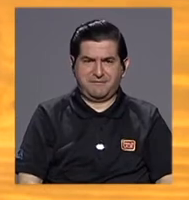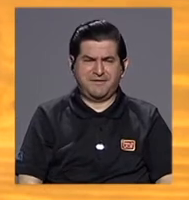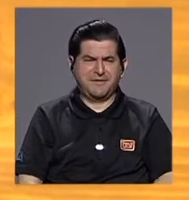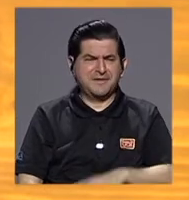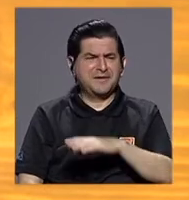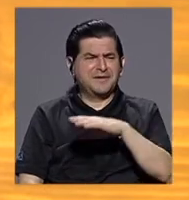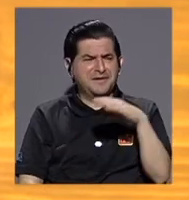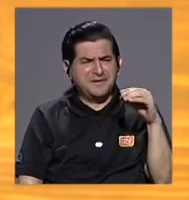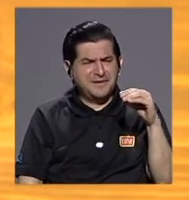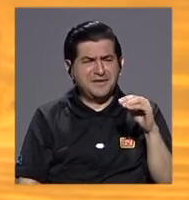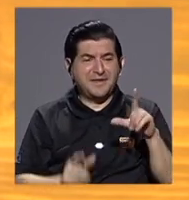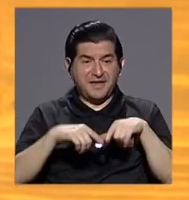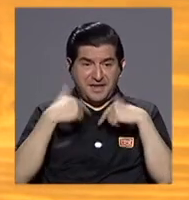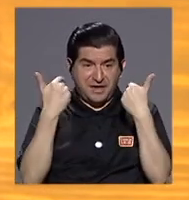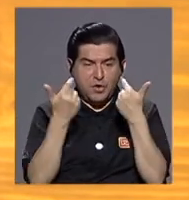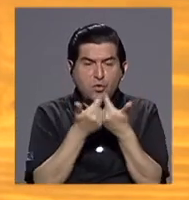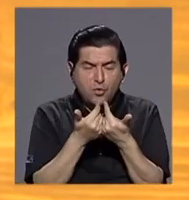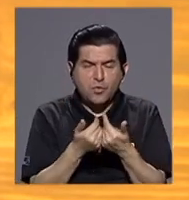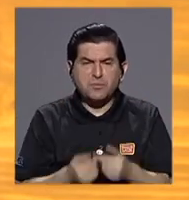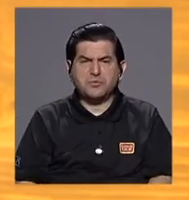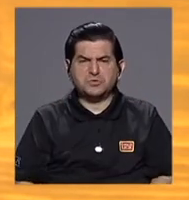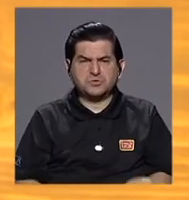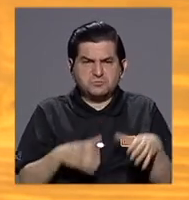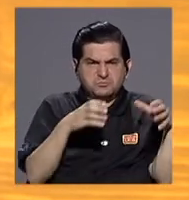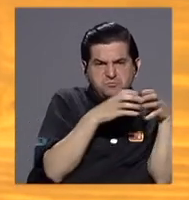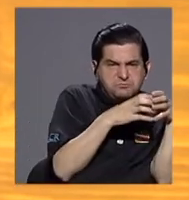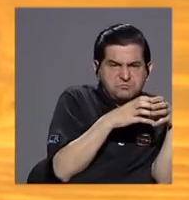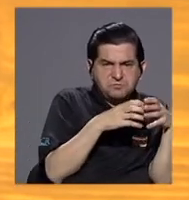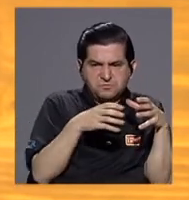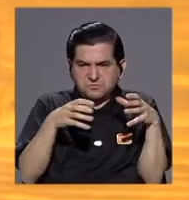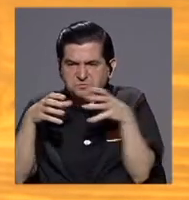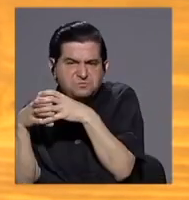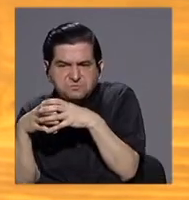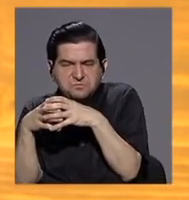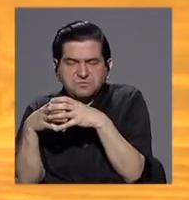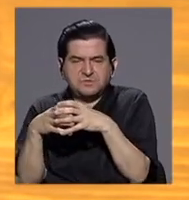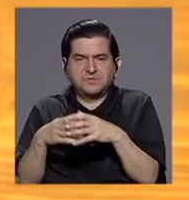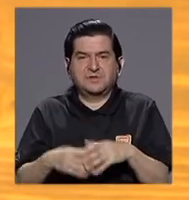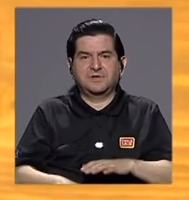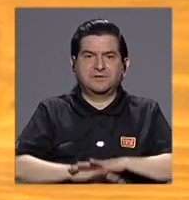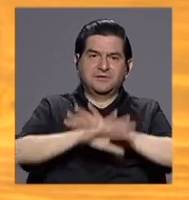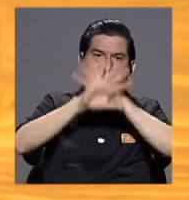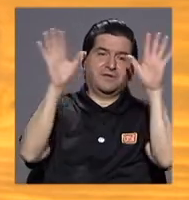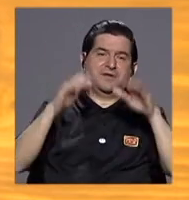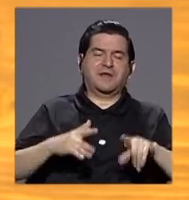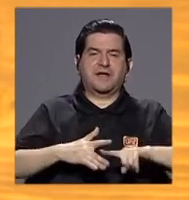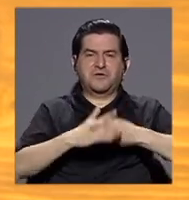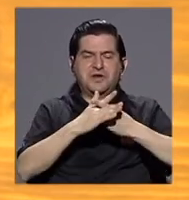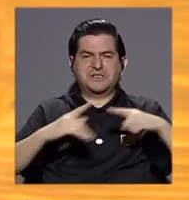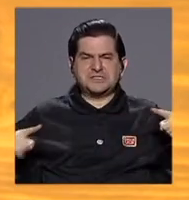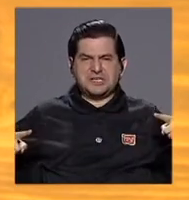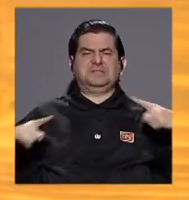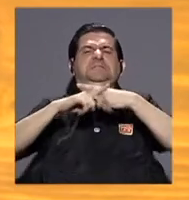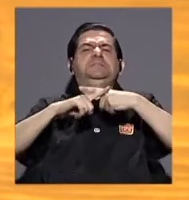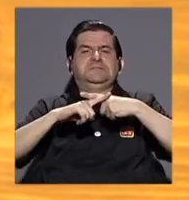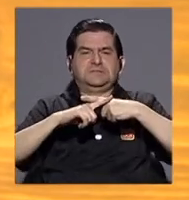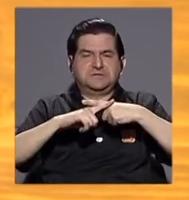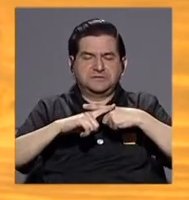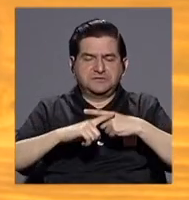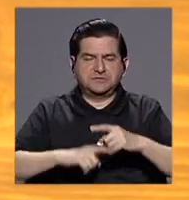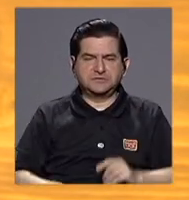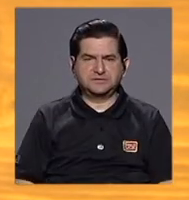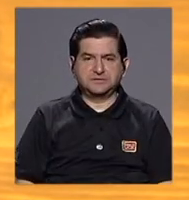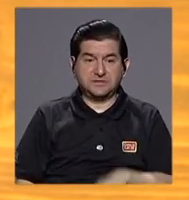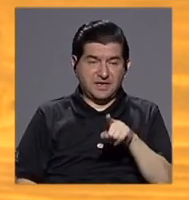y los grupos se van encerrando en sí mismos y claro, comienzan los choques.